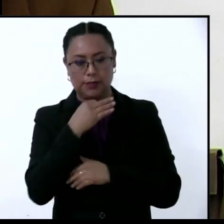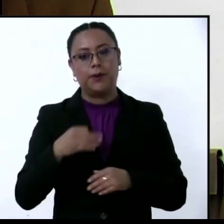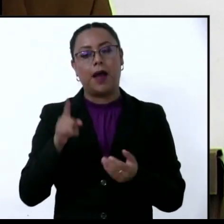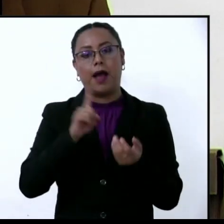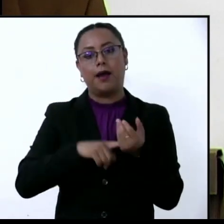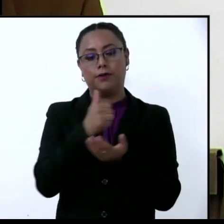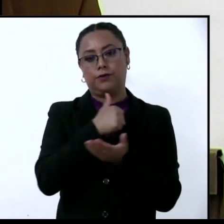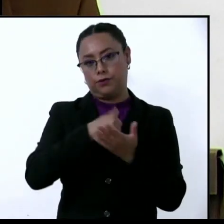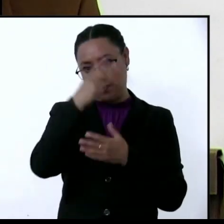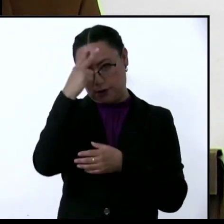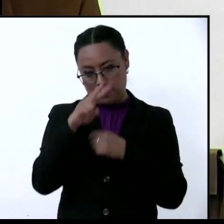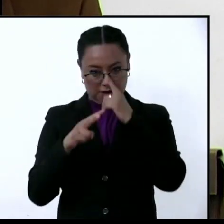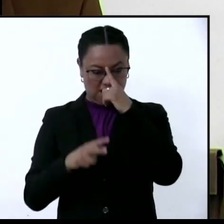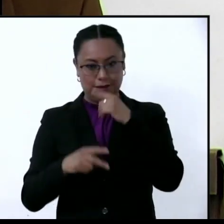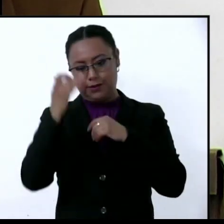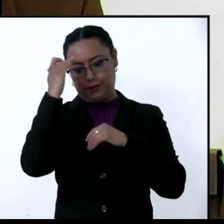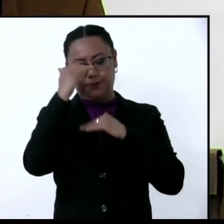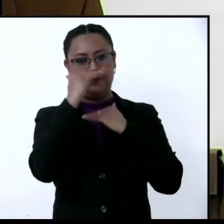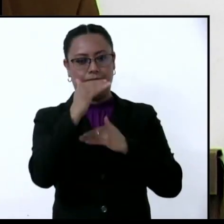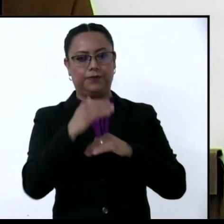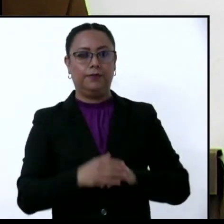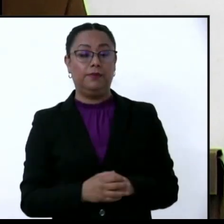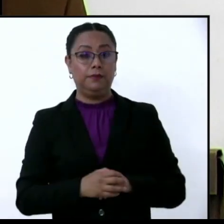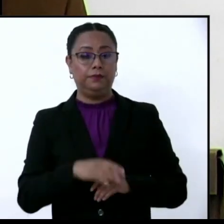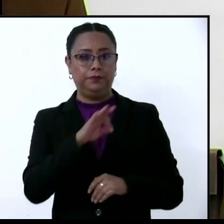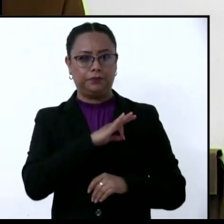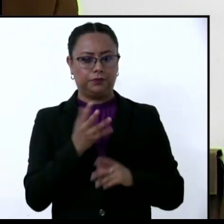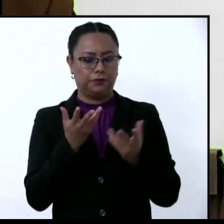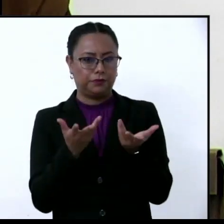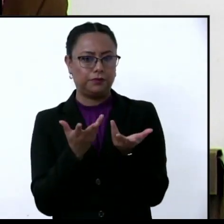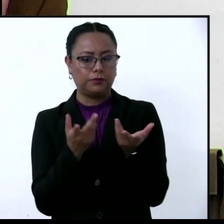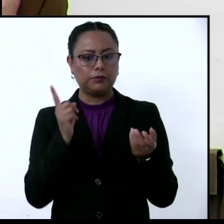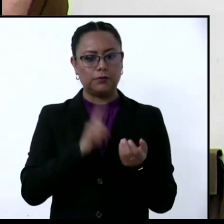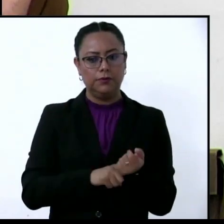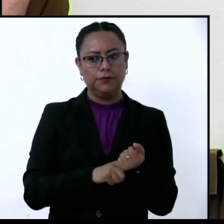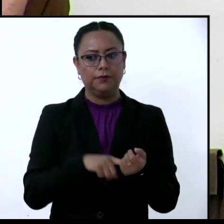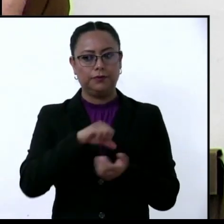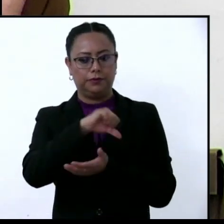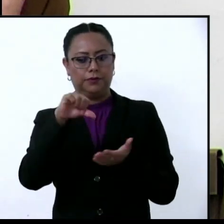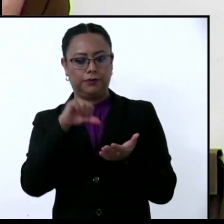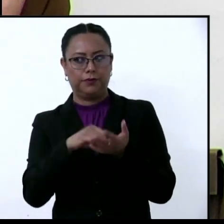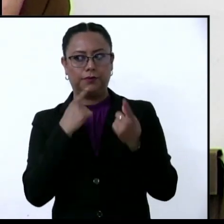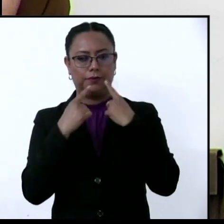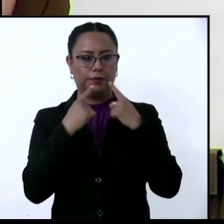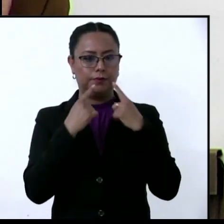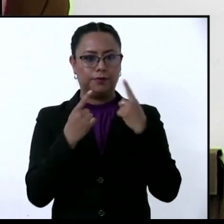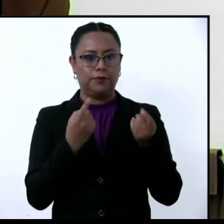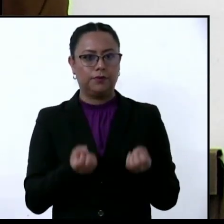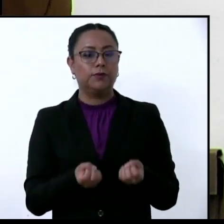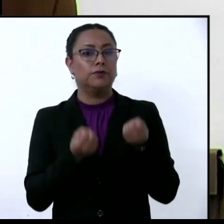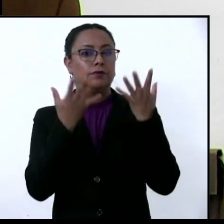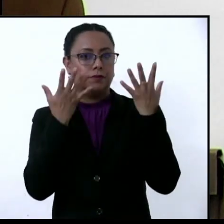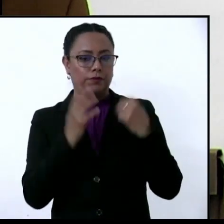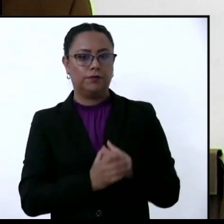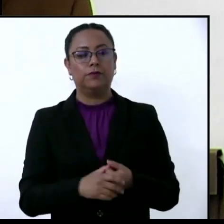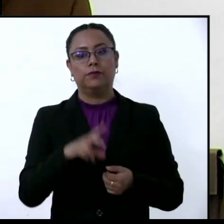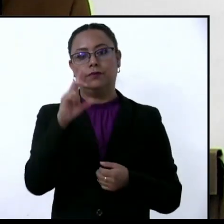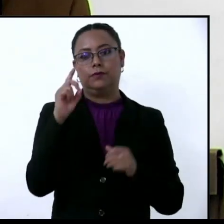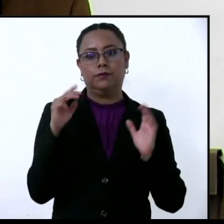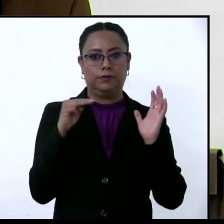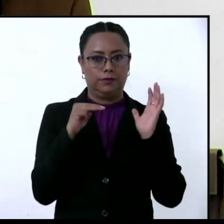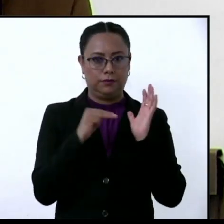México, el plazo promedio que se lleva a cabo por parte del Centro de Conciliación Laboral es de 31 días para poder